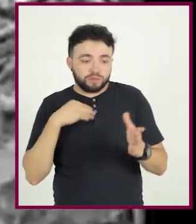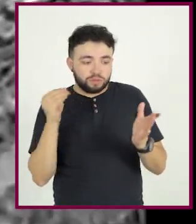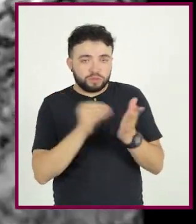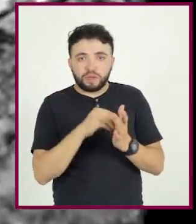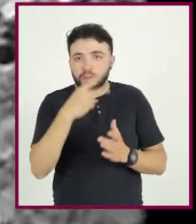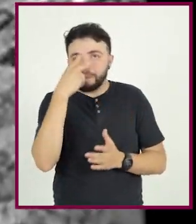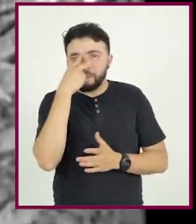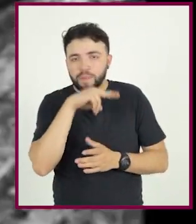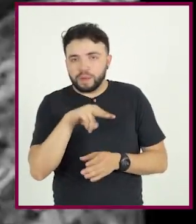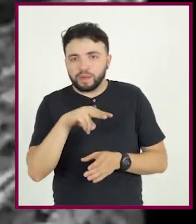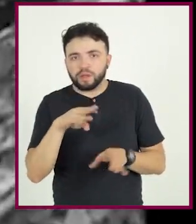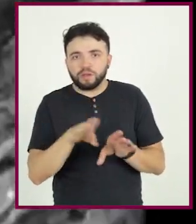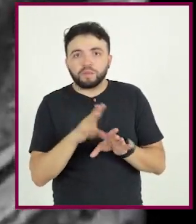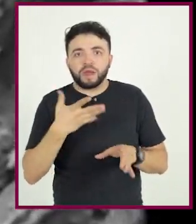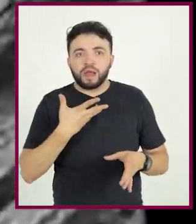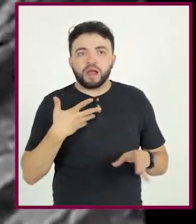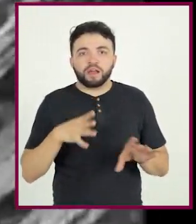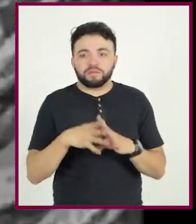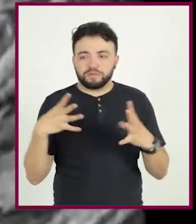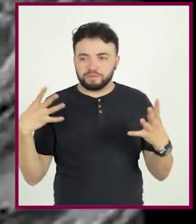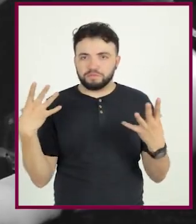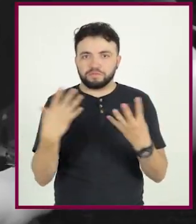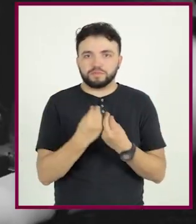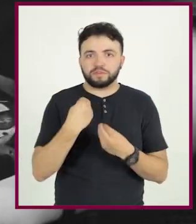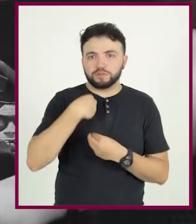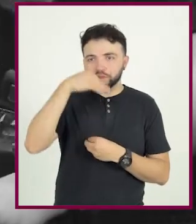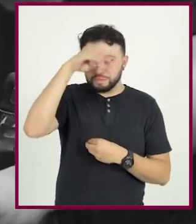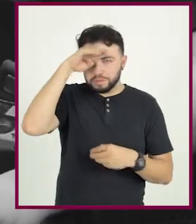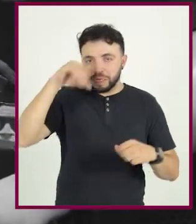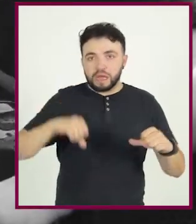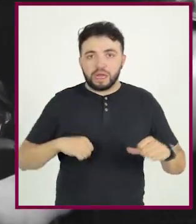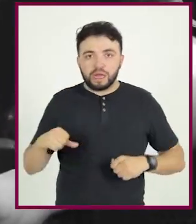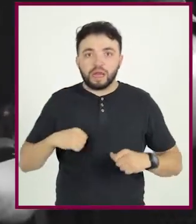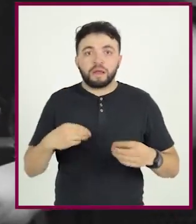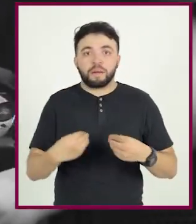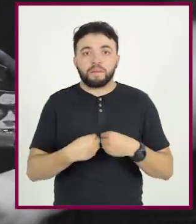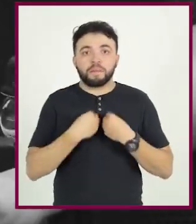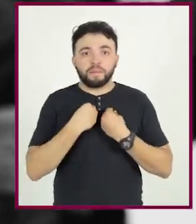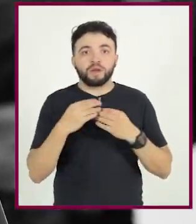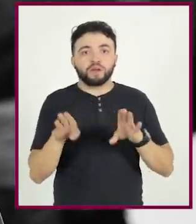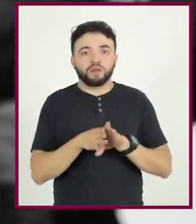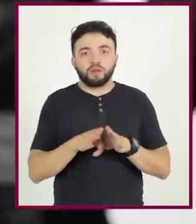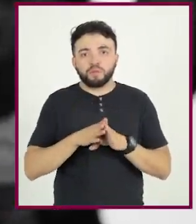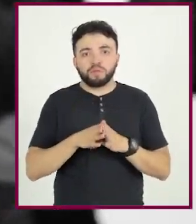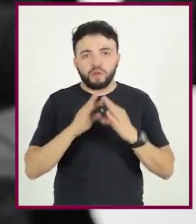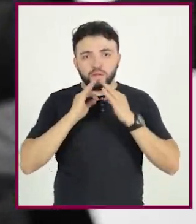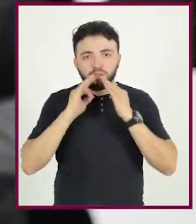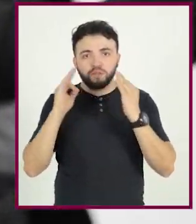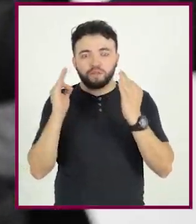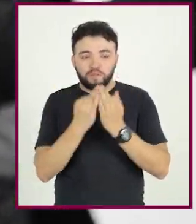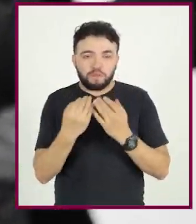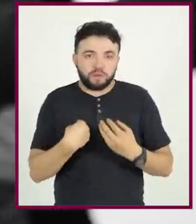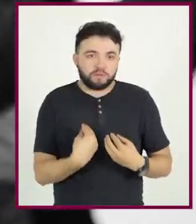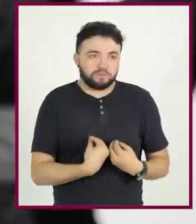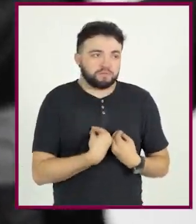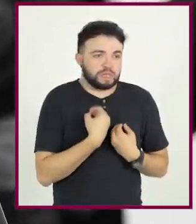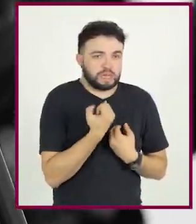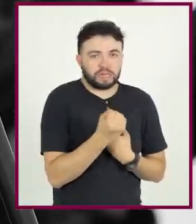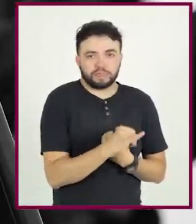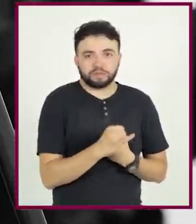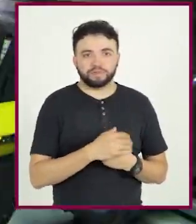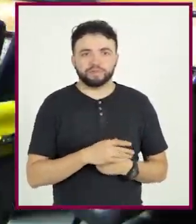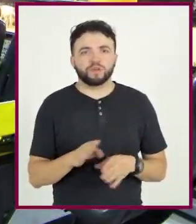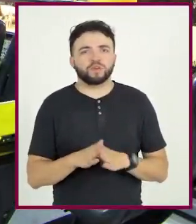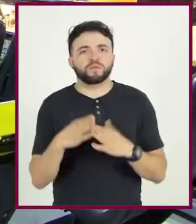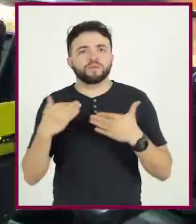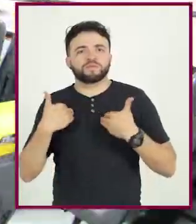creencias. Al ubicarnos como mexicanos, nos visualizamos como parte de una colectividad en la que pensamos, actuamos y vivimos de una determinada